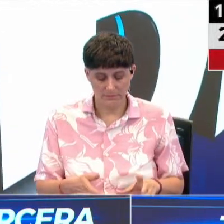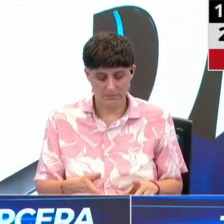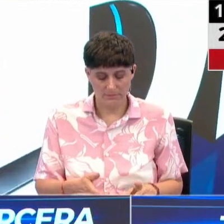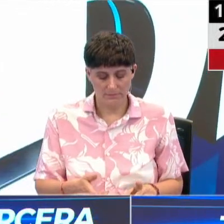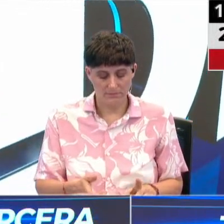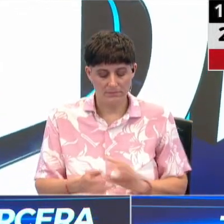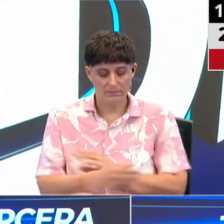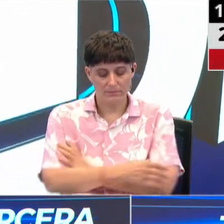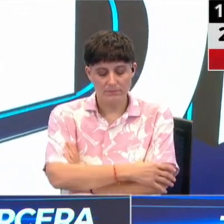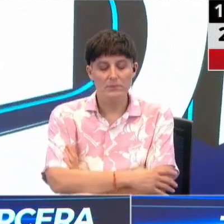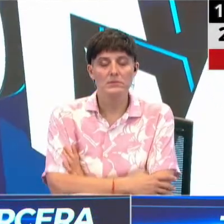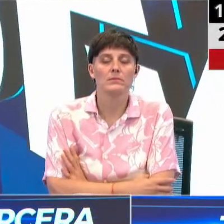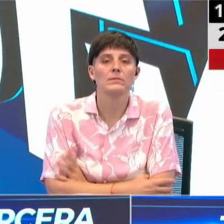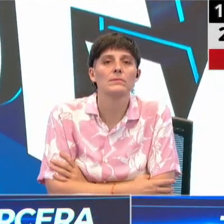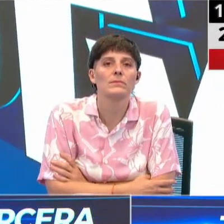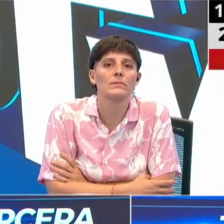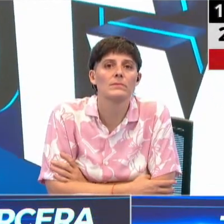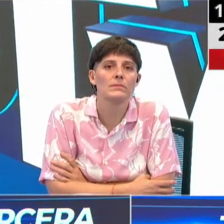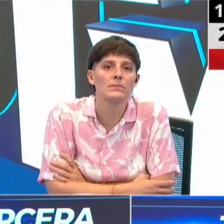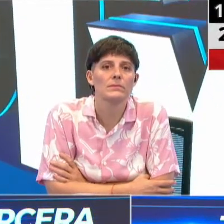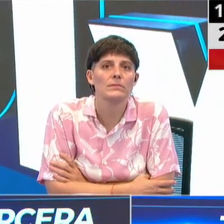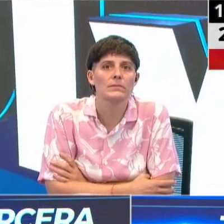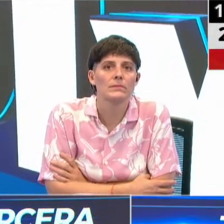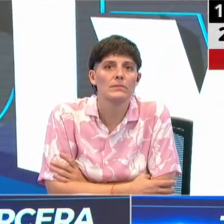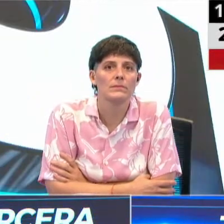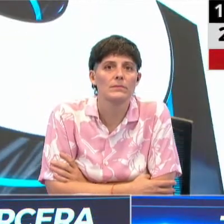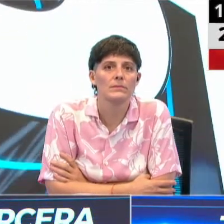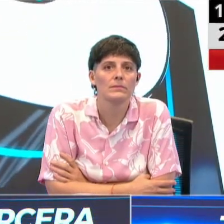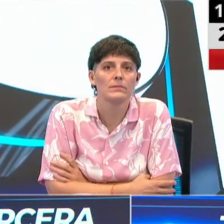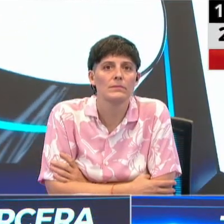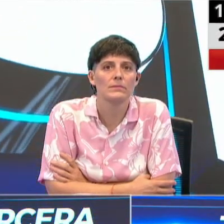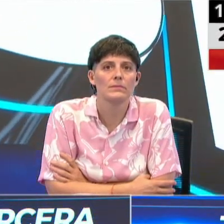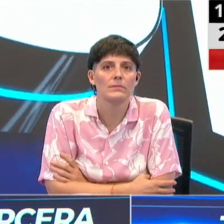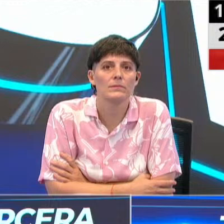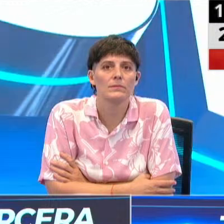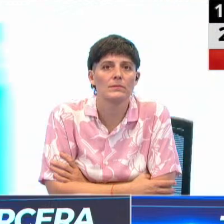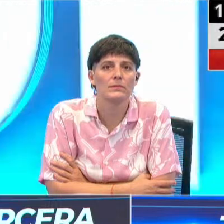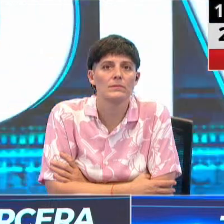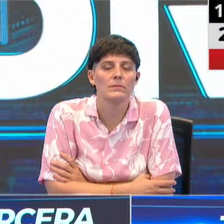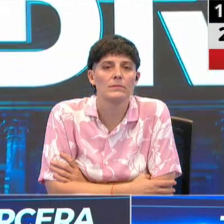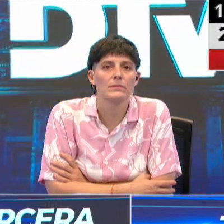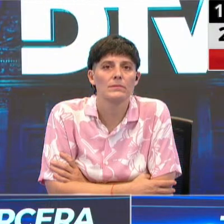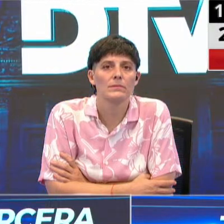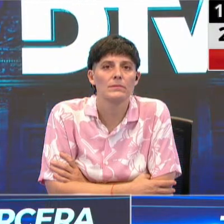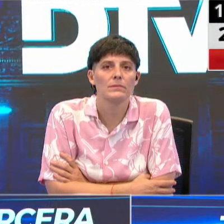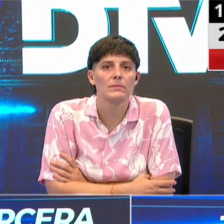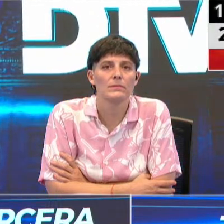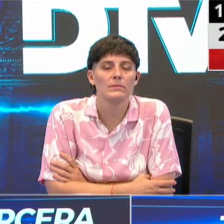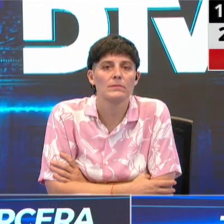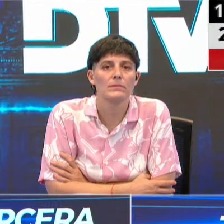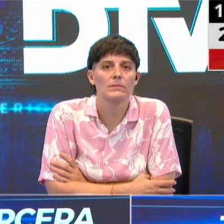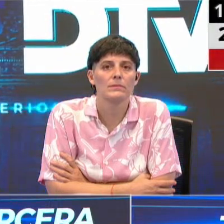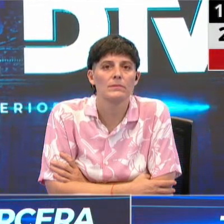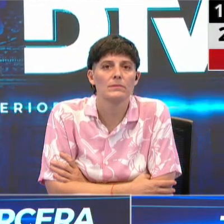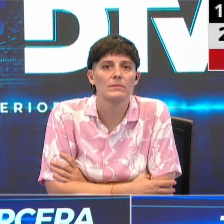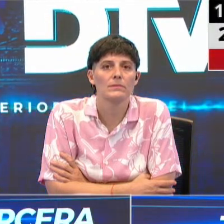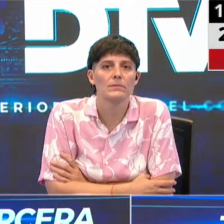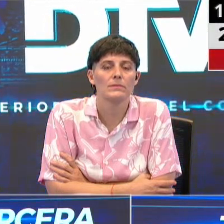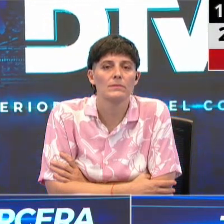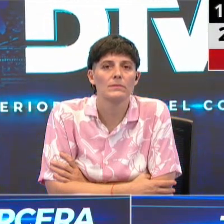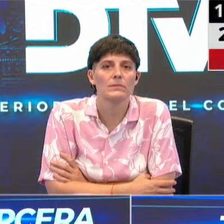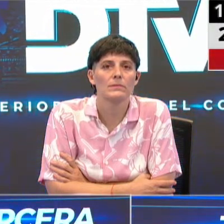y niñas, de adultos mayores, de mujeres, y sí la mayor exposición y riesgo y esfuerzo de